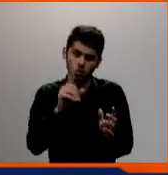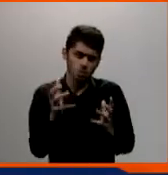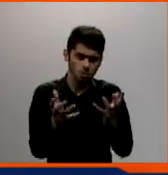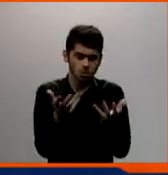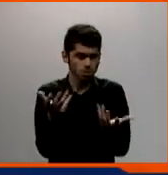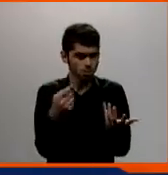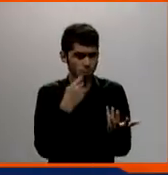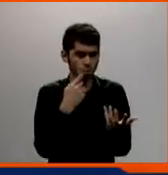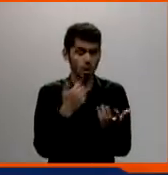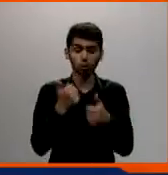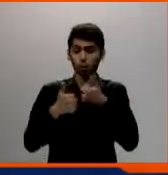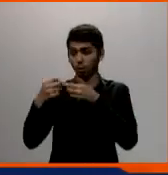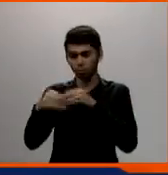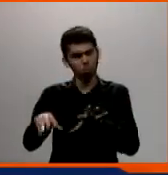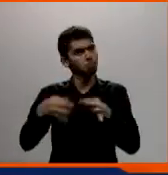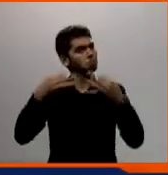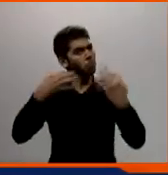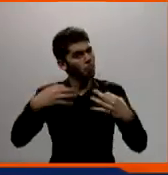Había arrancado muy bien el torneo, siempre